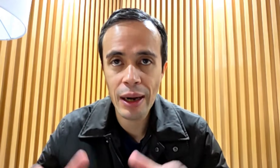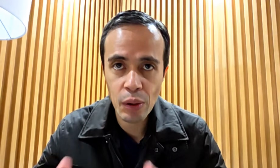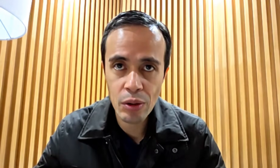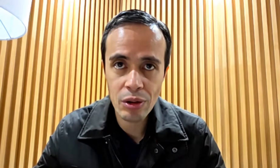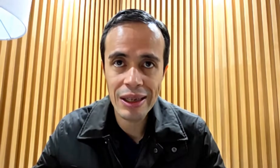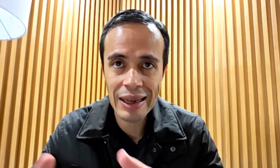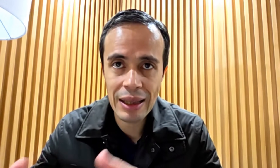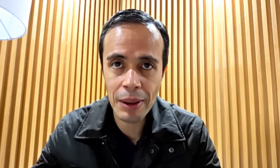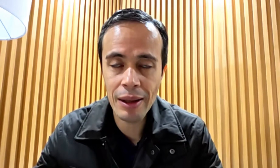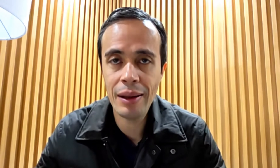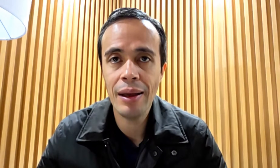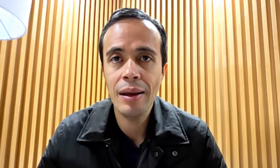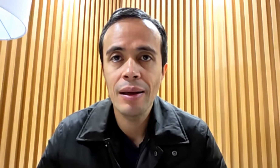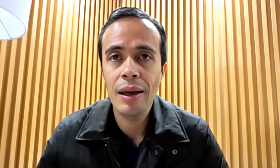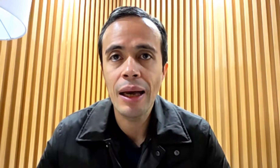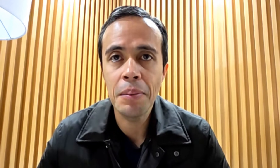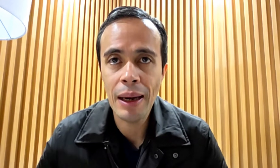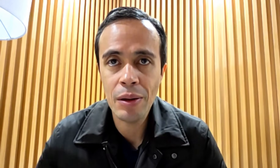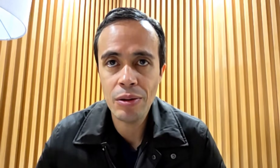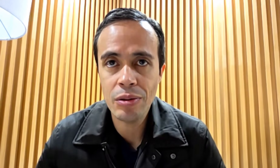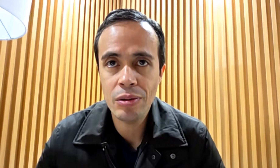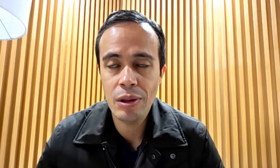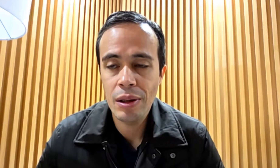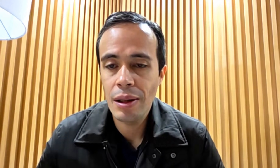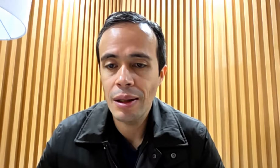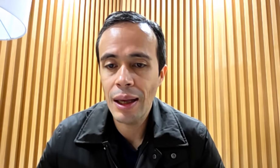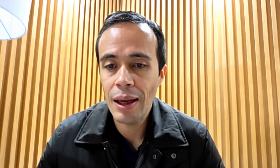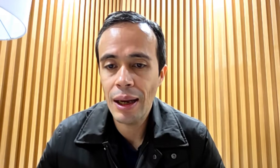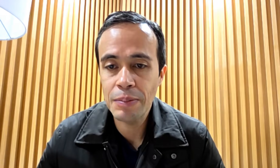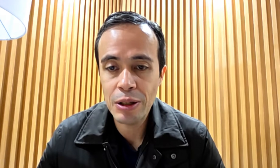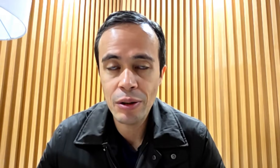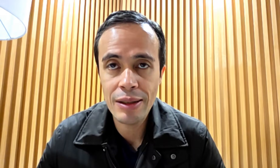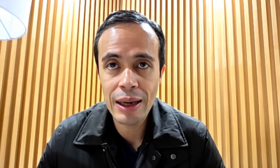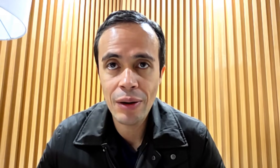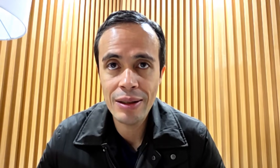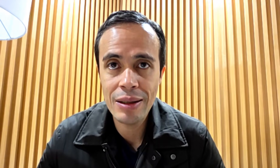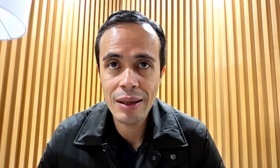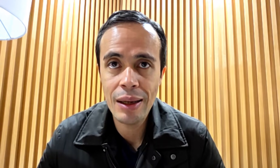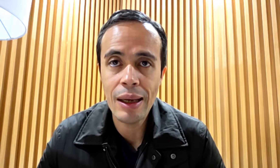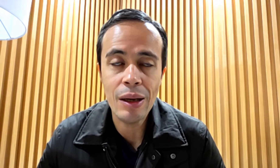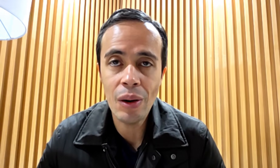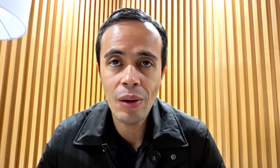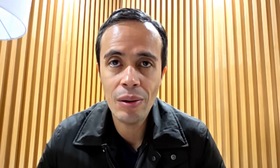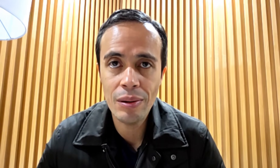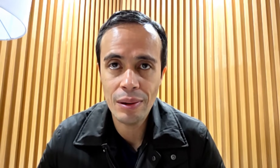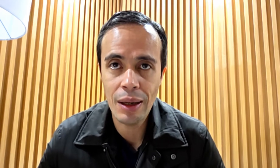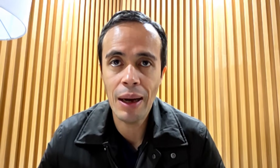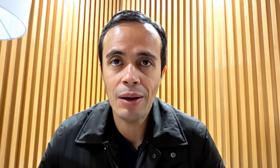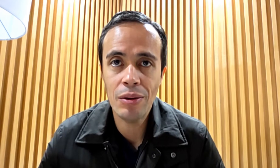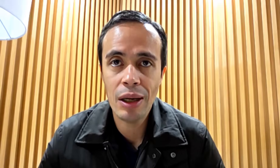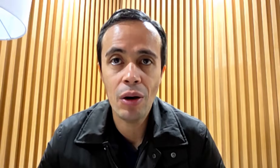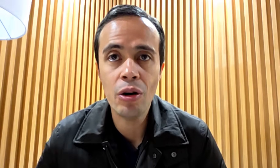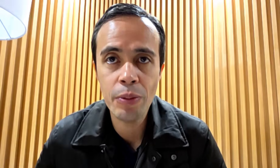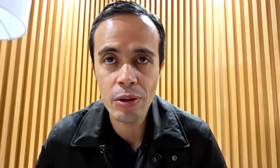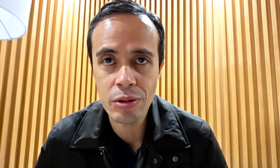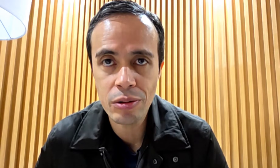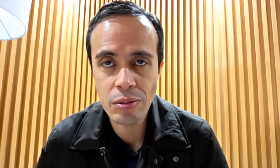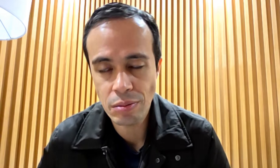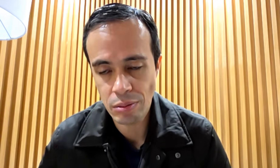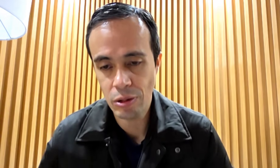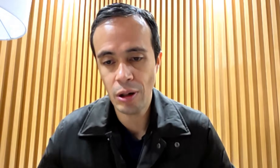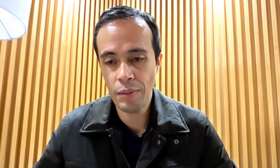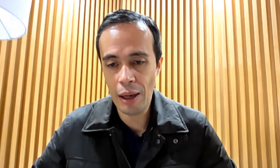son recursos directamente en manos de las personas que lo necesitan y no en manos de